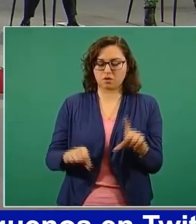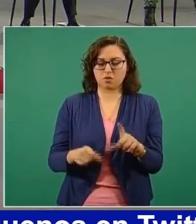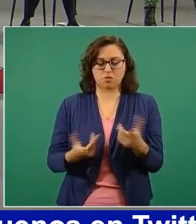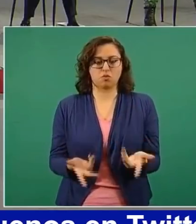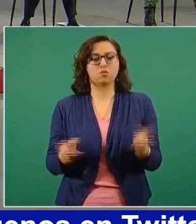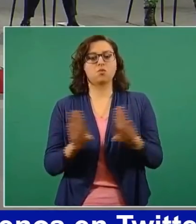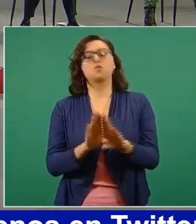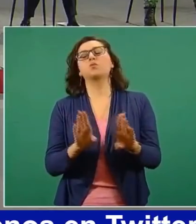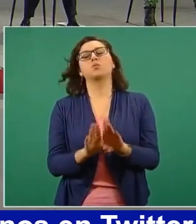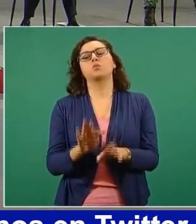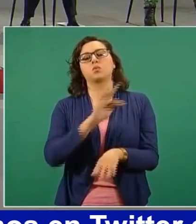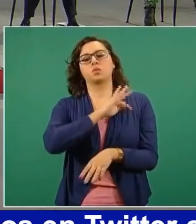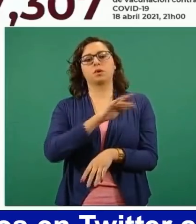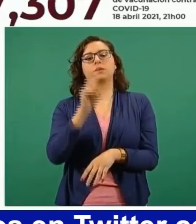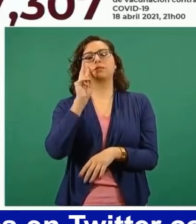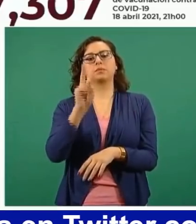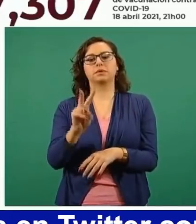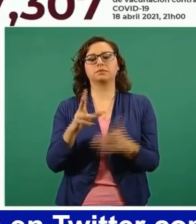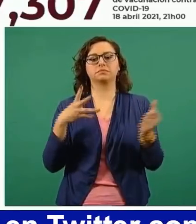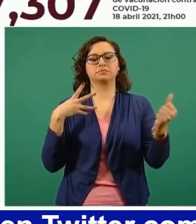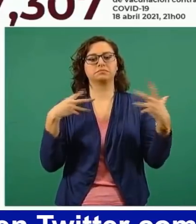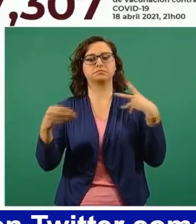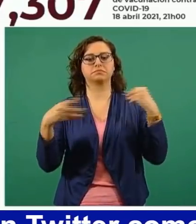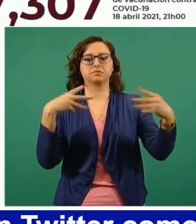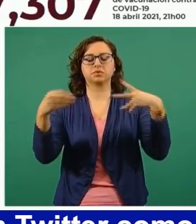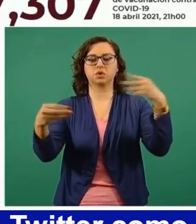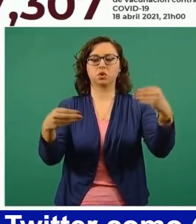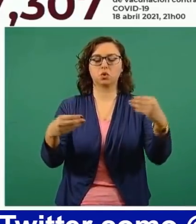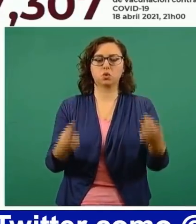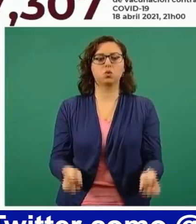representan justamente qué tanto se está contagiando la gente